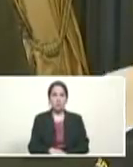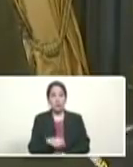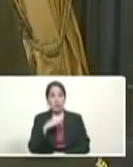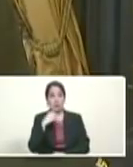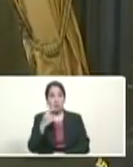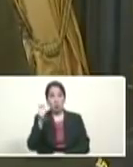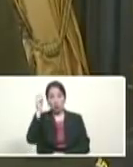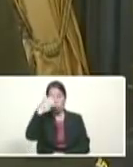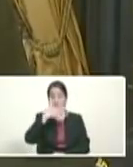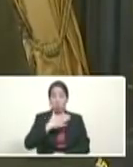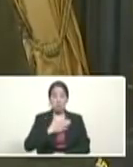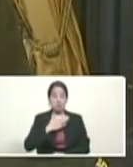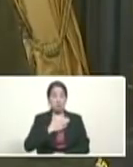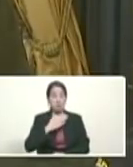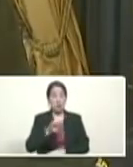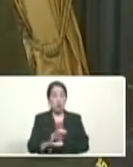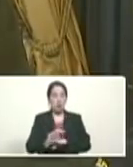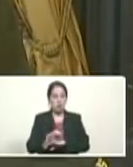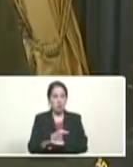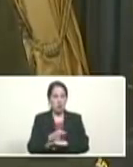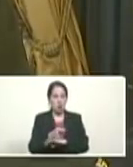trump mi gobierno usará